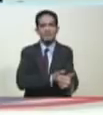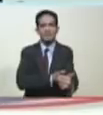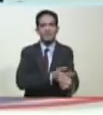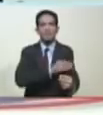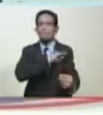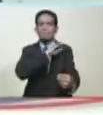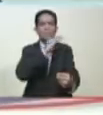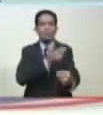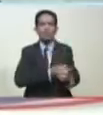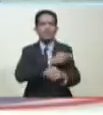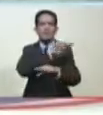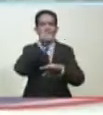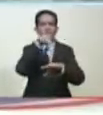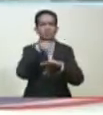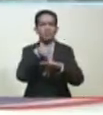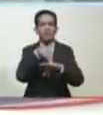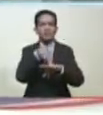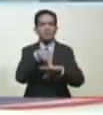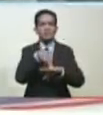fortalecer el poder de la nación.